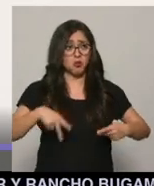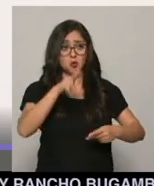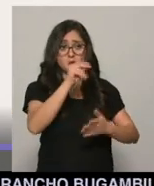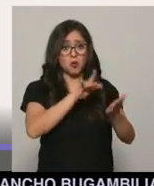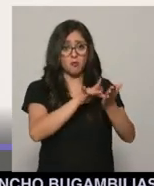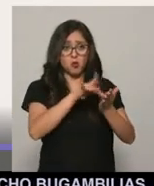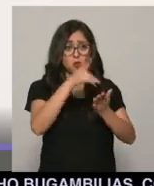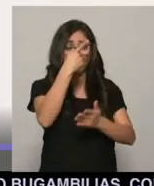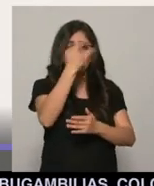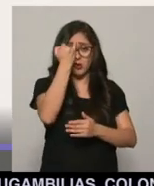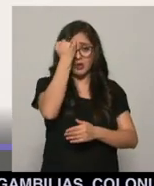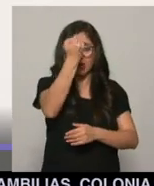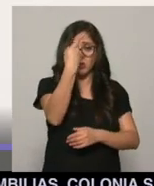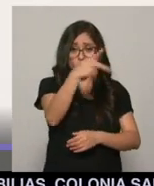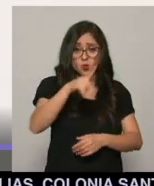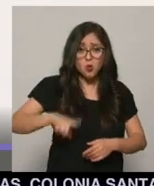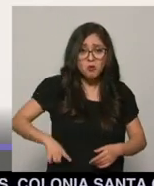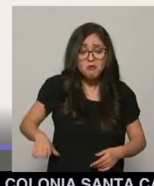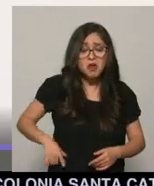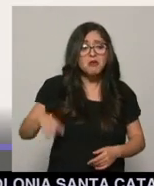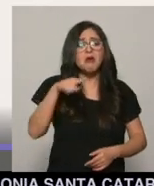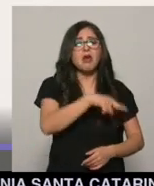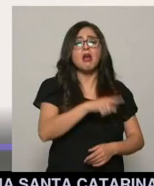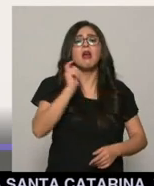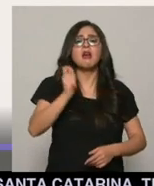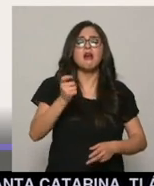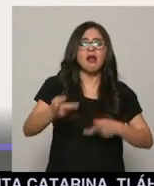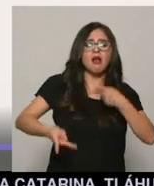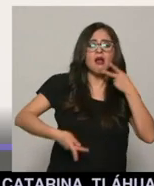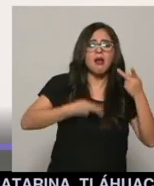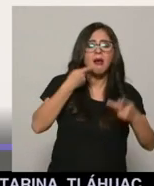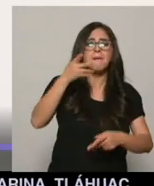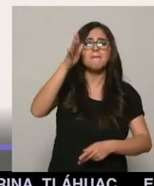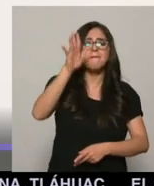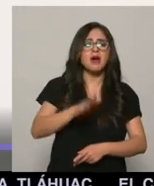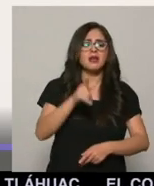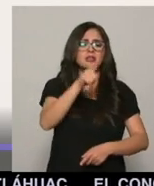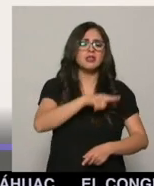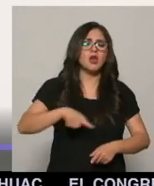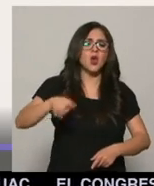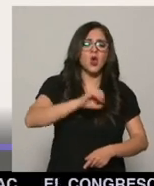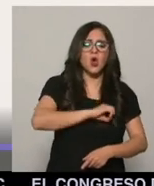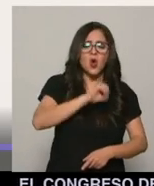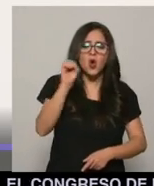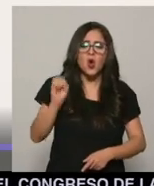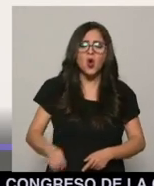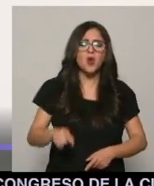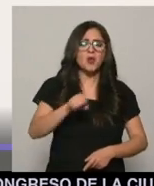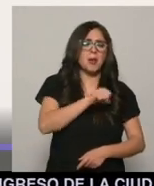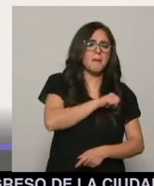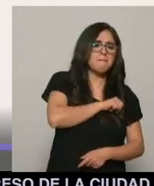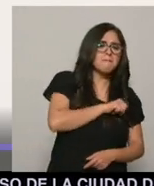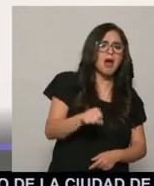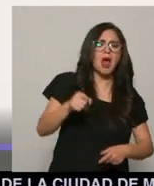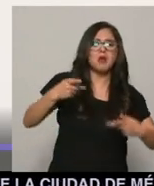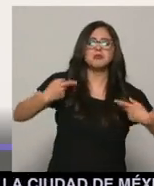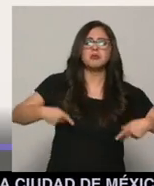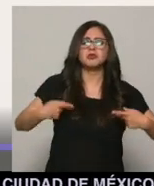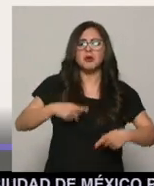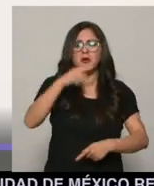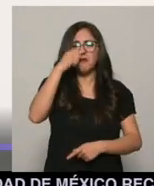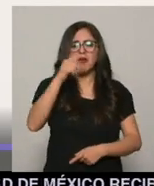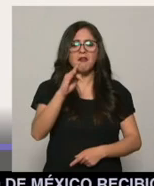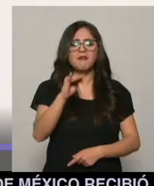es sembrar la semilla del discurso del odio contra los malos, contra los fifís, contra esto, contra el otro. Y